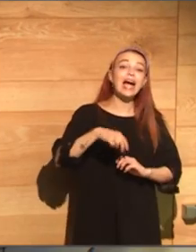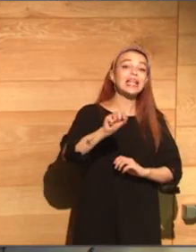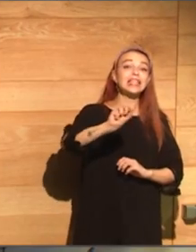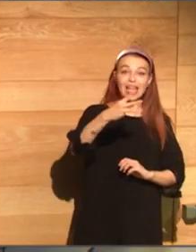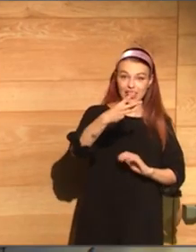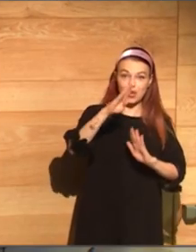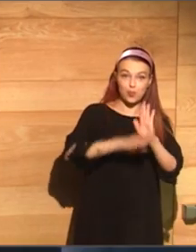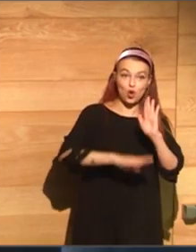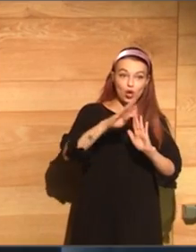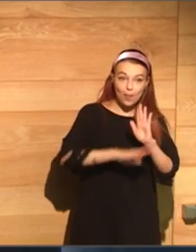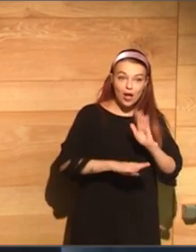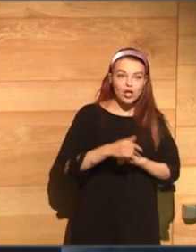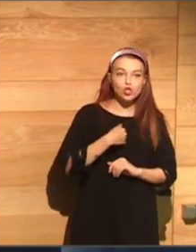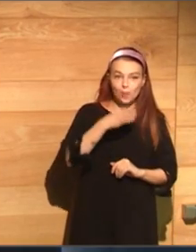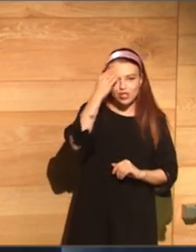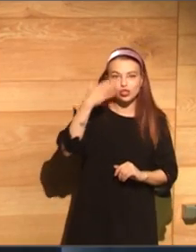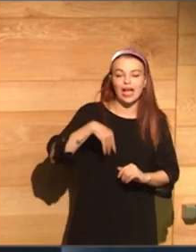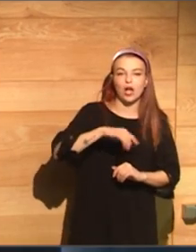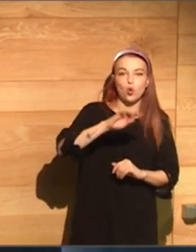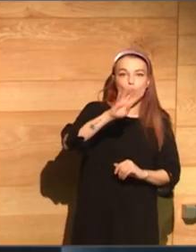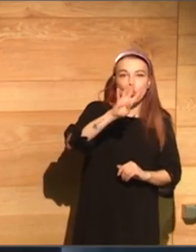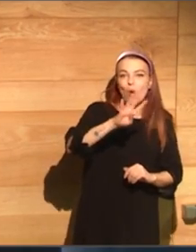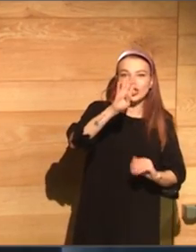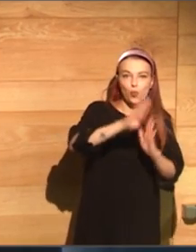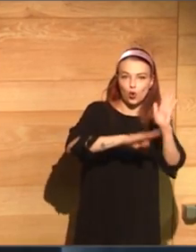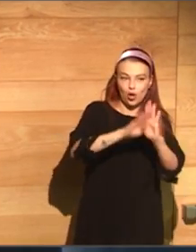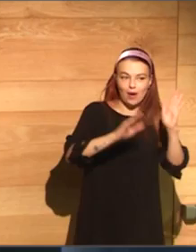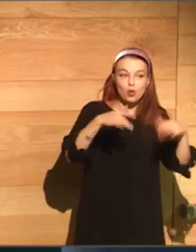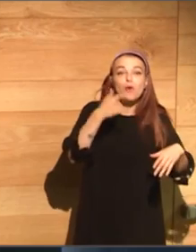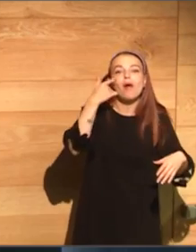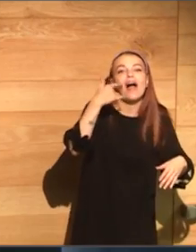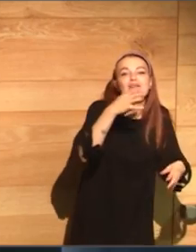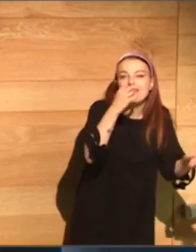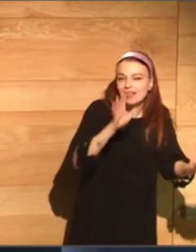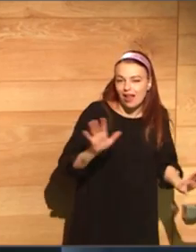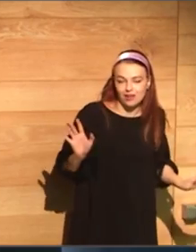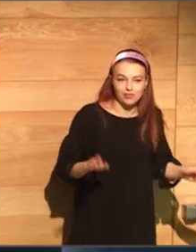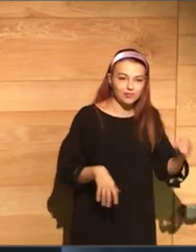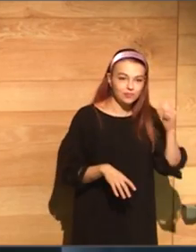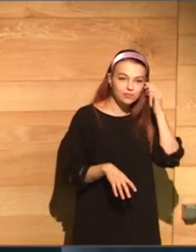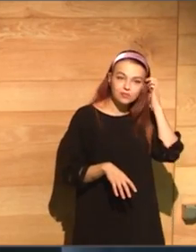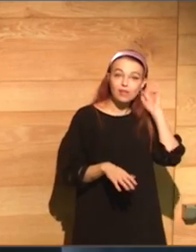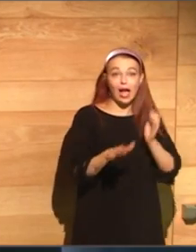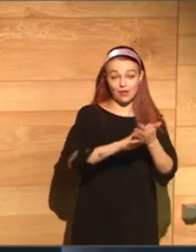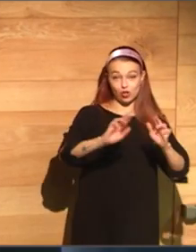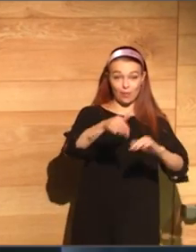y yo creo que ya no vamos a hacer un cuarto, pero vamos a ver cómo se van dando las cosas de